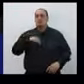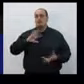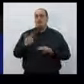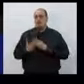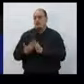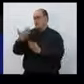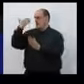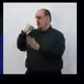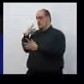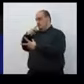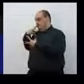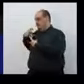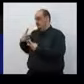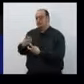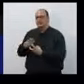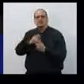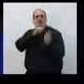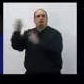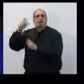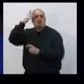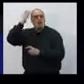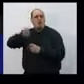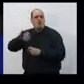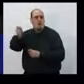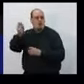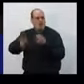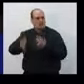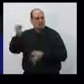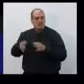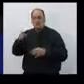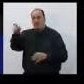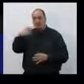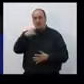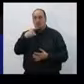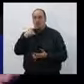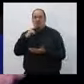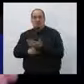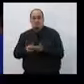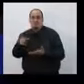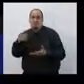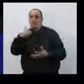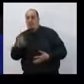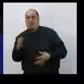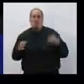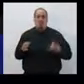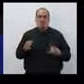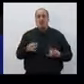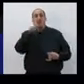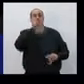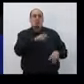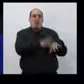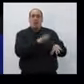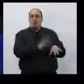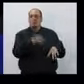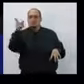dejamos todo ese tema en manos de los jueces los jueces son los que dirimieron cuál fue la verdad y le hicieron cargar las responsabilidades